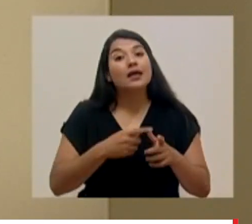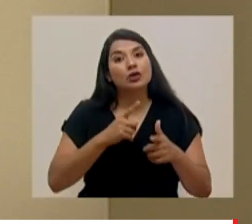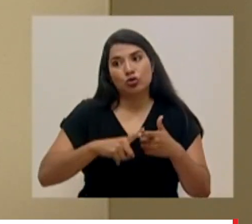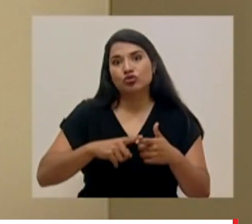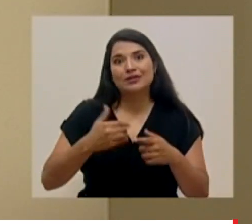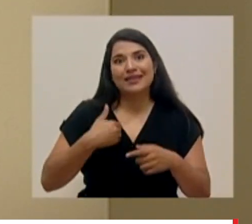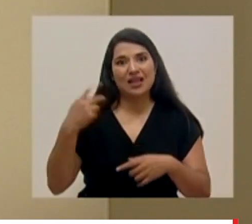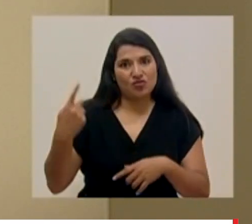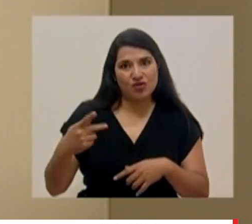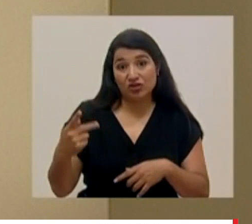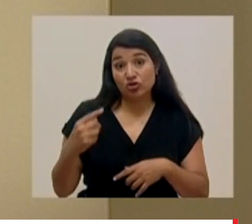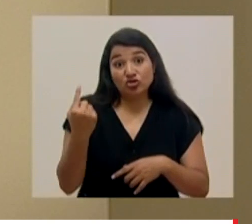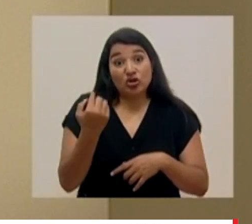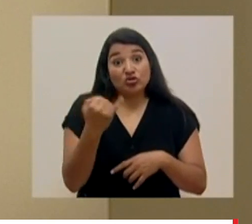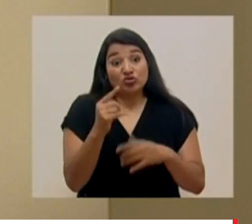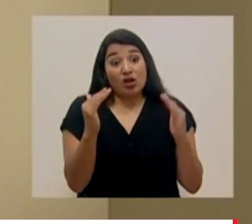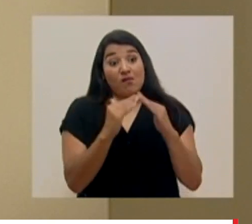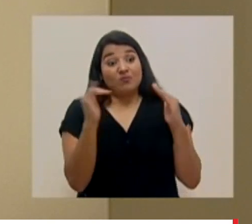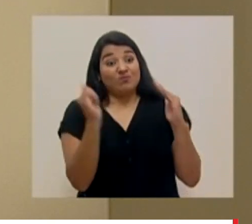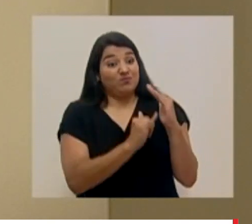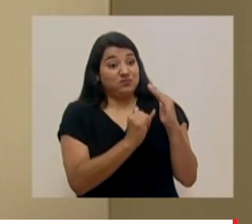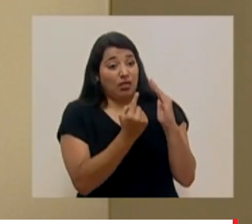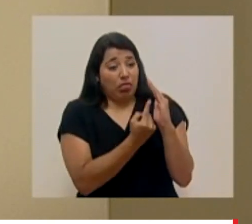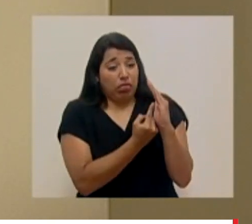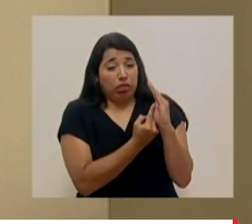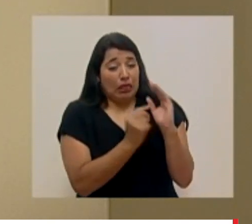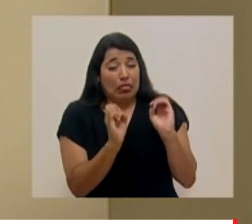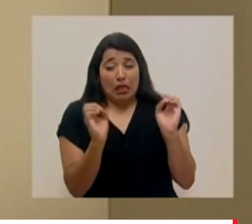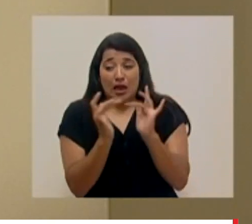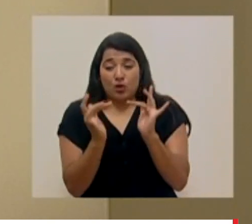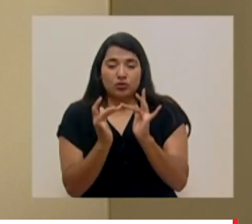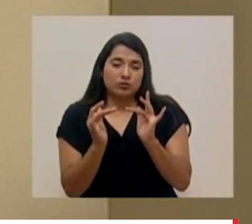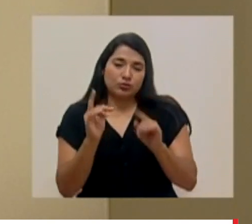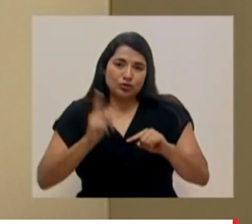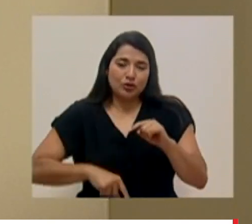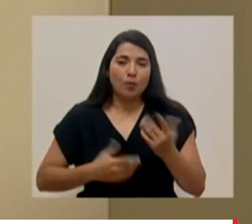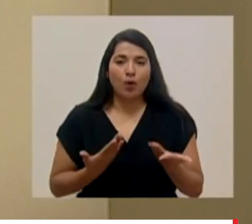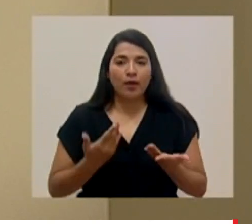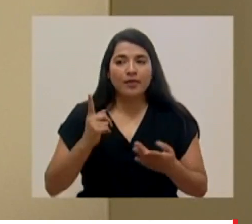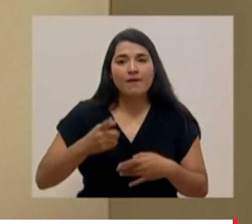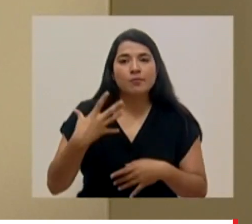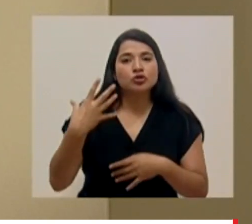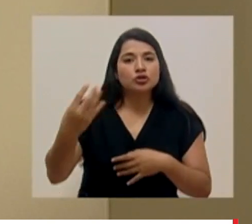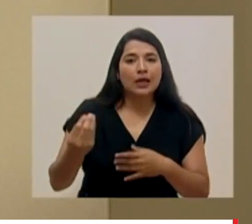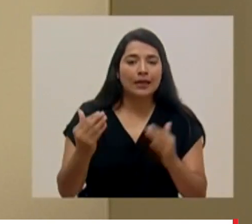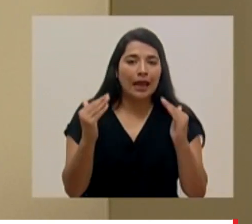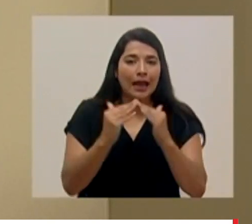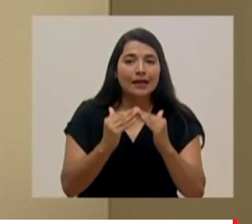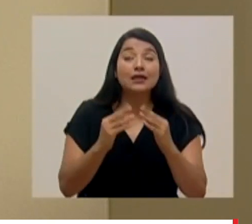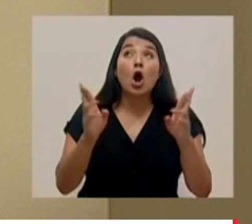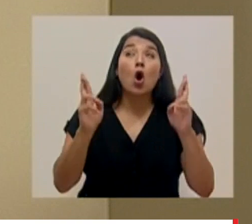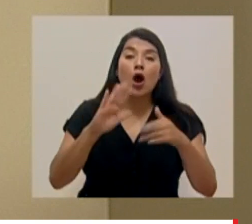nadie, lo cual es irreal porque tenemos que salir de nuestras casas a hacer diferentes actividades, espero que todos protegiéndonos